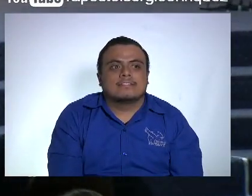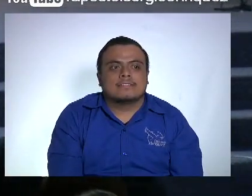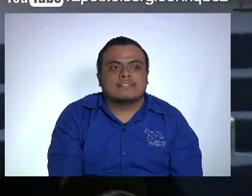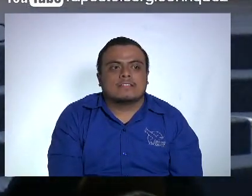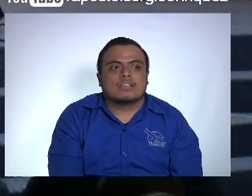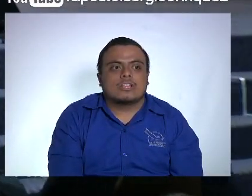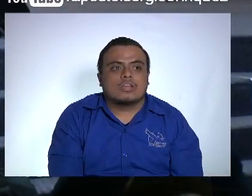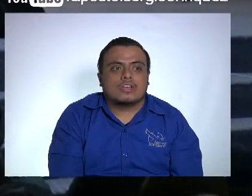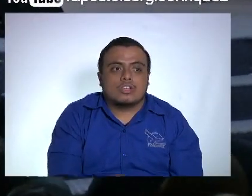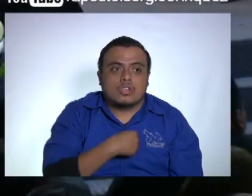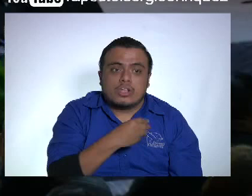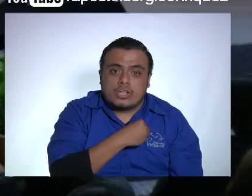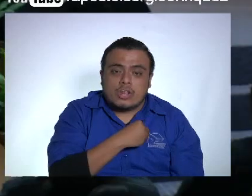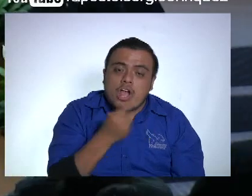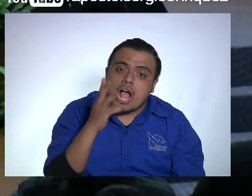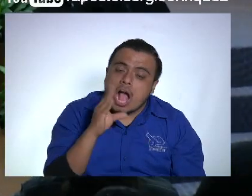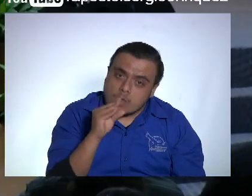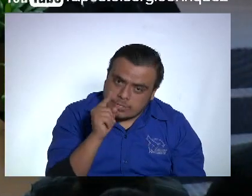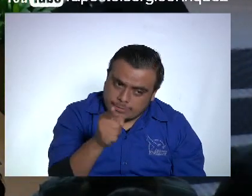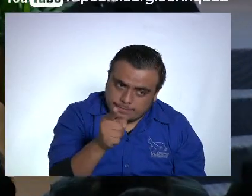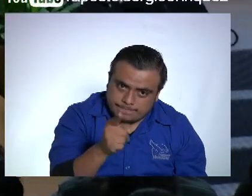Yo te quiero hablar en esta noche